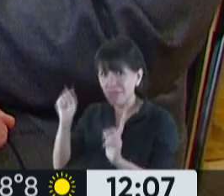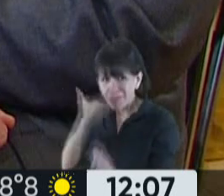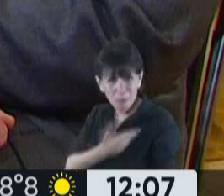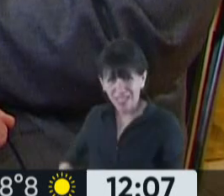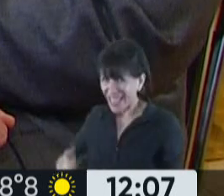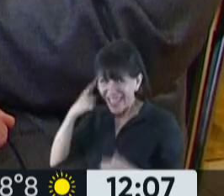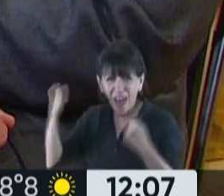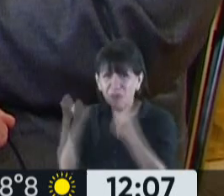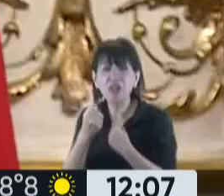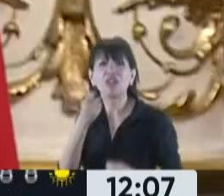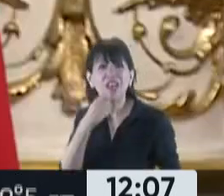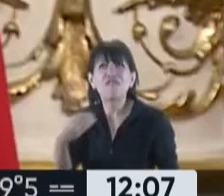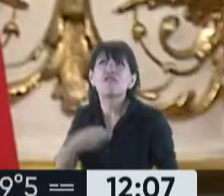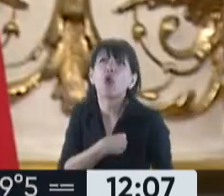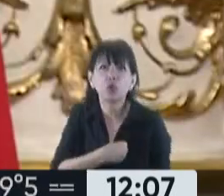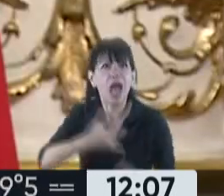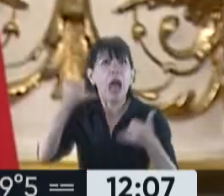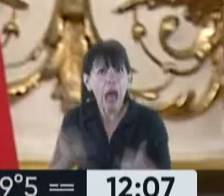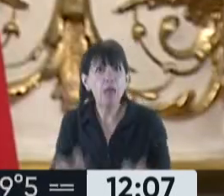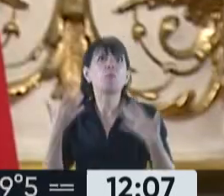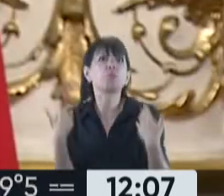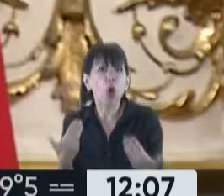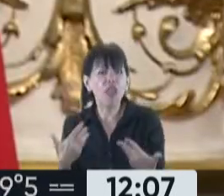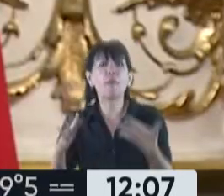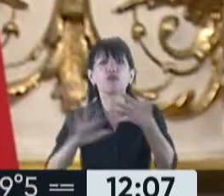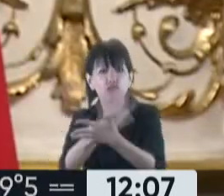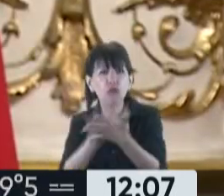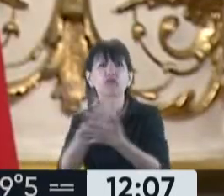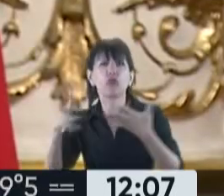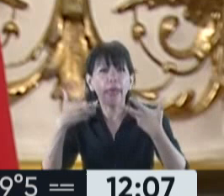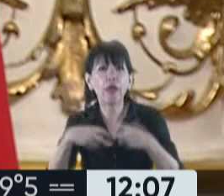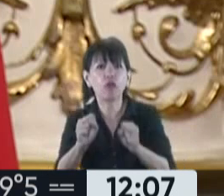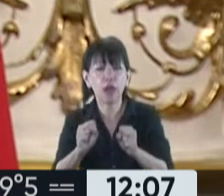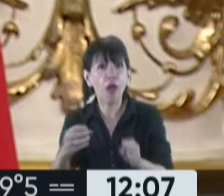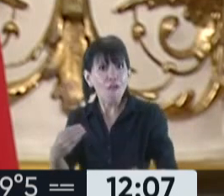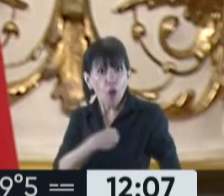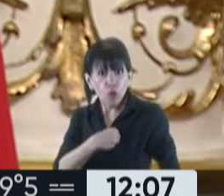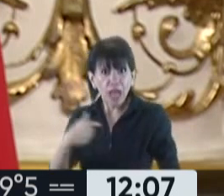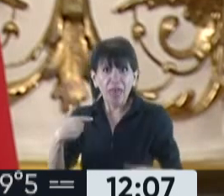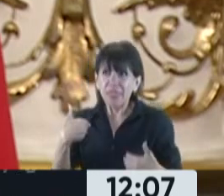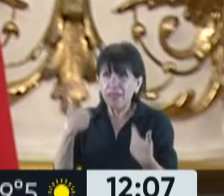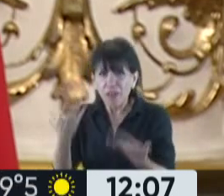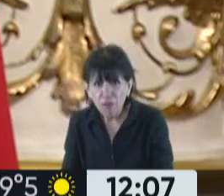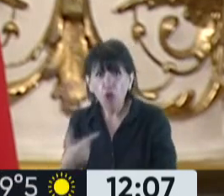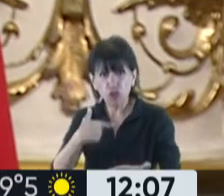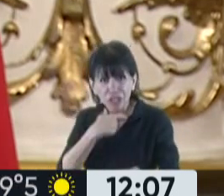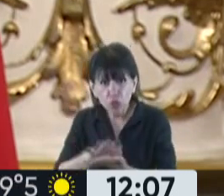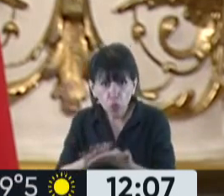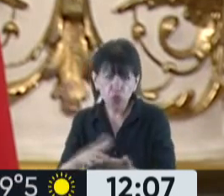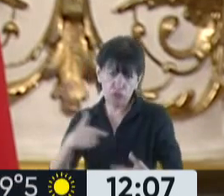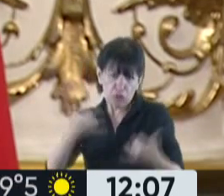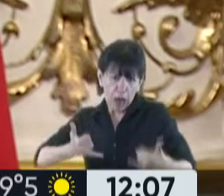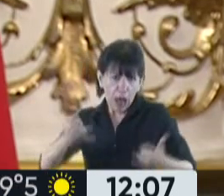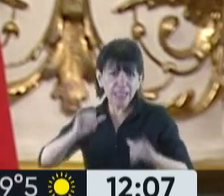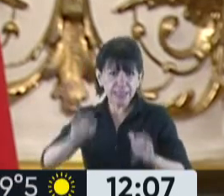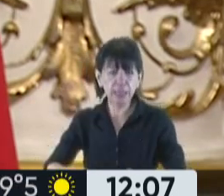presidente, por ahí es más fácil encontrar una solución. Y esa voluntad de mi parte siempre existe. También compartimos la idea